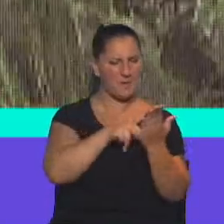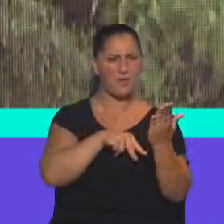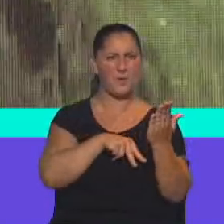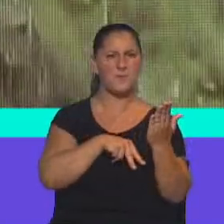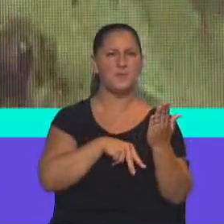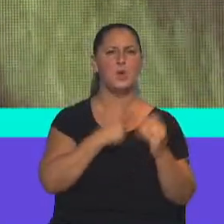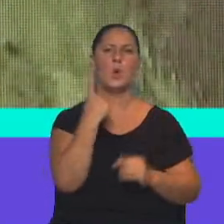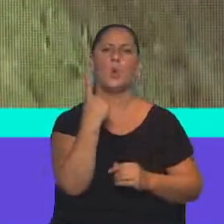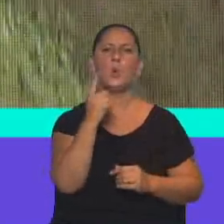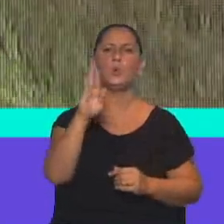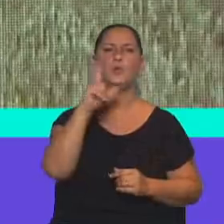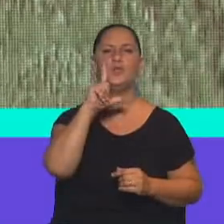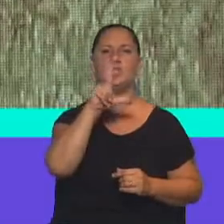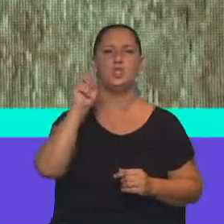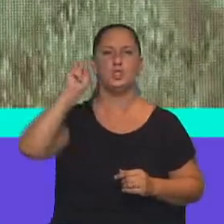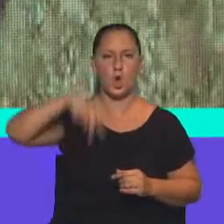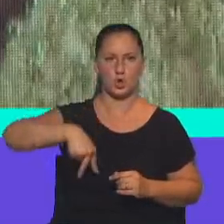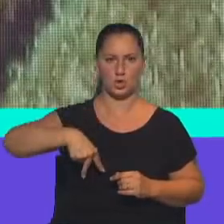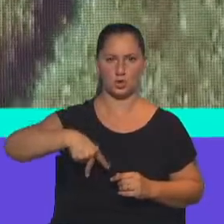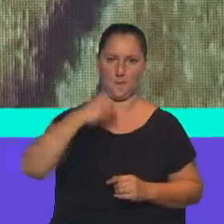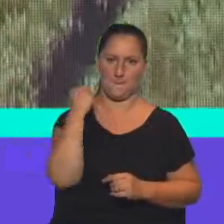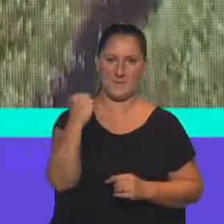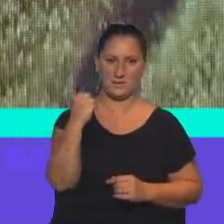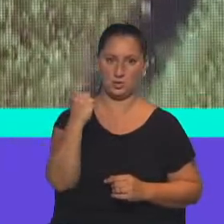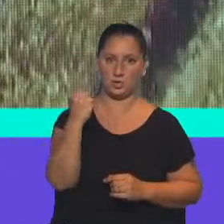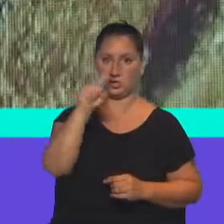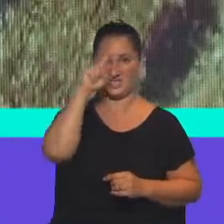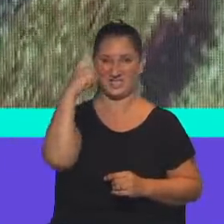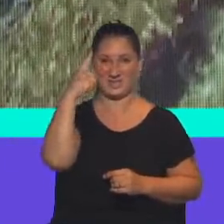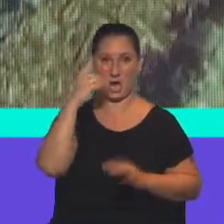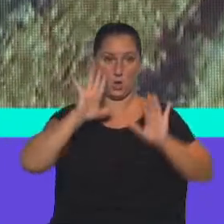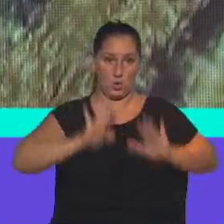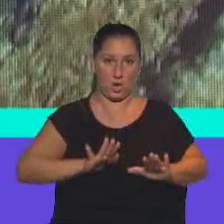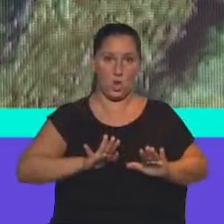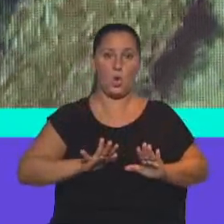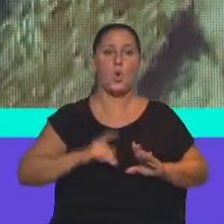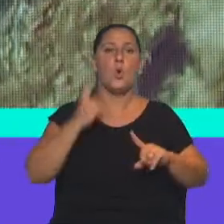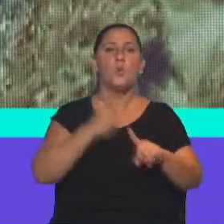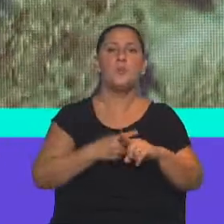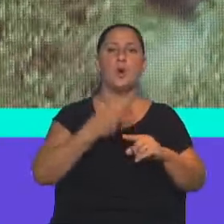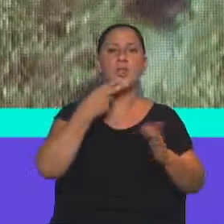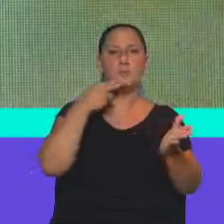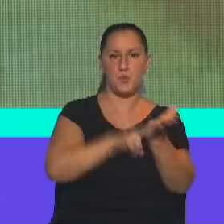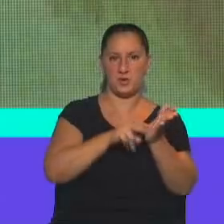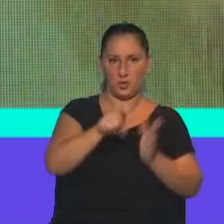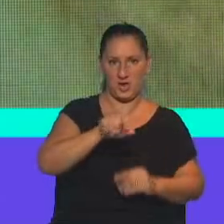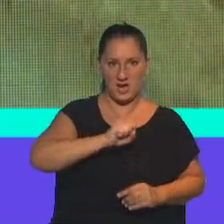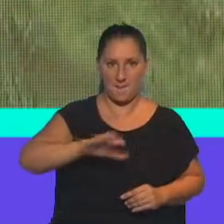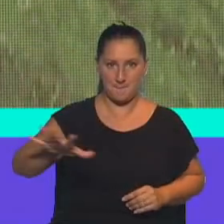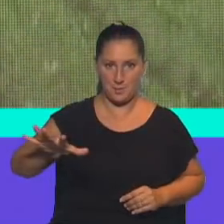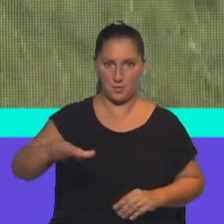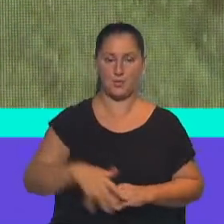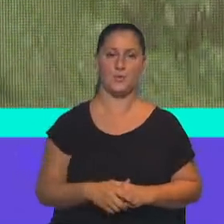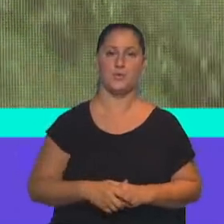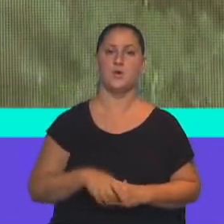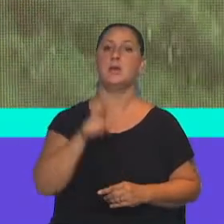1 billón de pesos que le quedó al Estado argentino producto de las retenciones. Digo, es un monto que